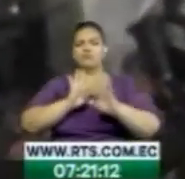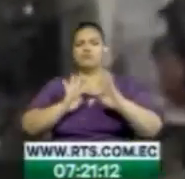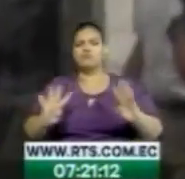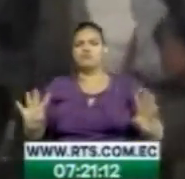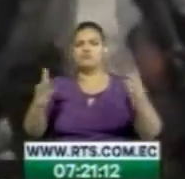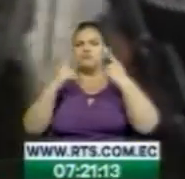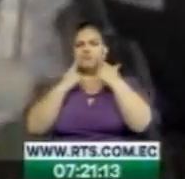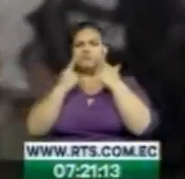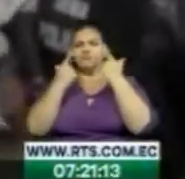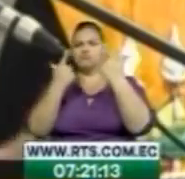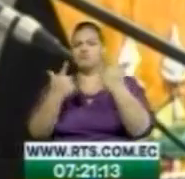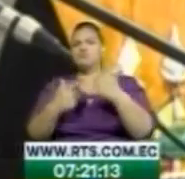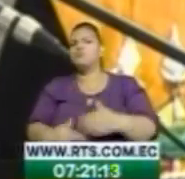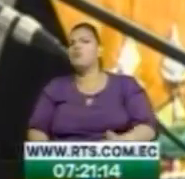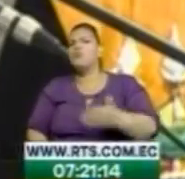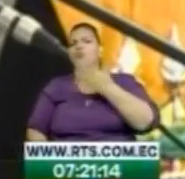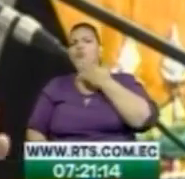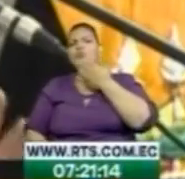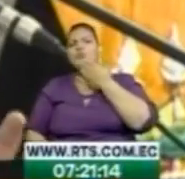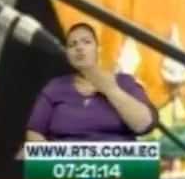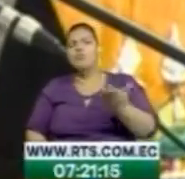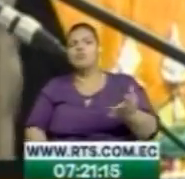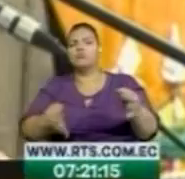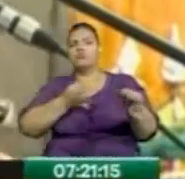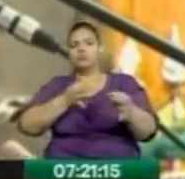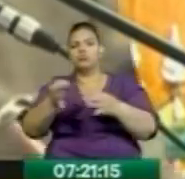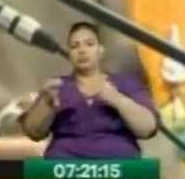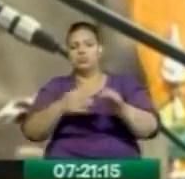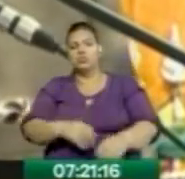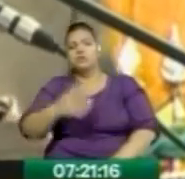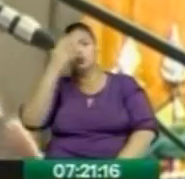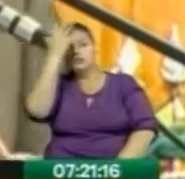narcotráfico, entre otros. Prácticamente en estos 6 meses